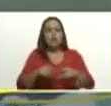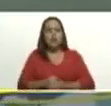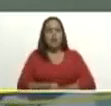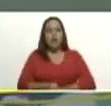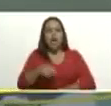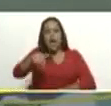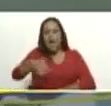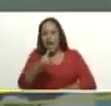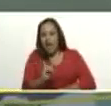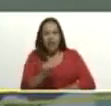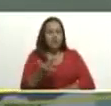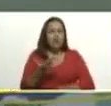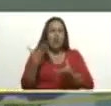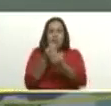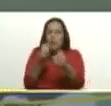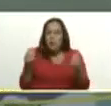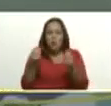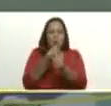hay de miles de